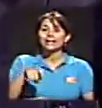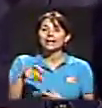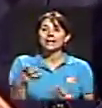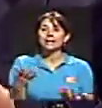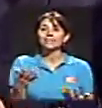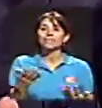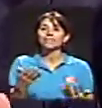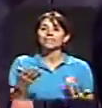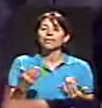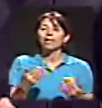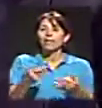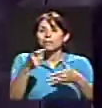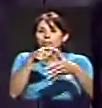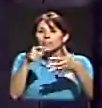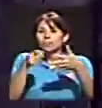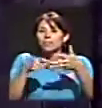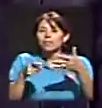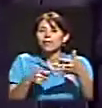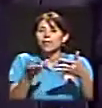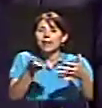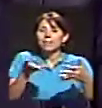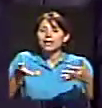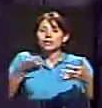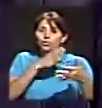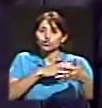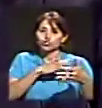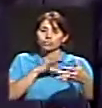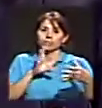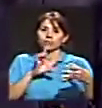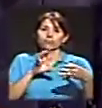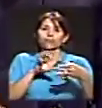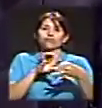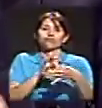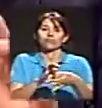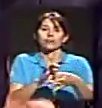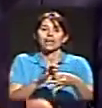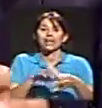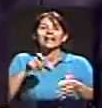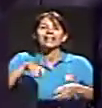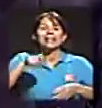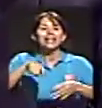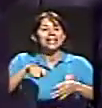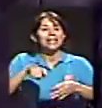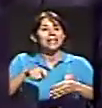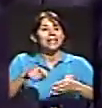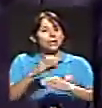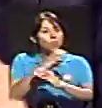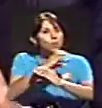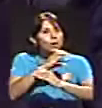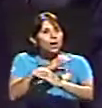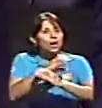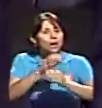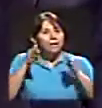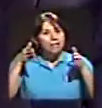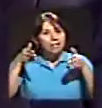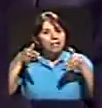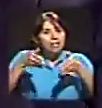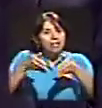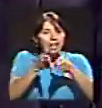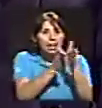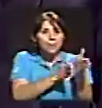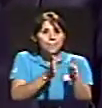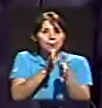requiere conjugar una serie de elementos, ¿no? Requiere tomar en cuenta muy cuidadosamente el Plan Nacional de